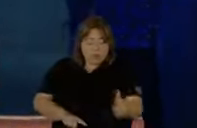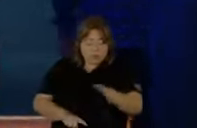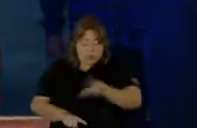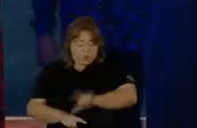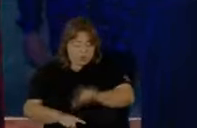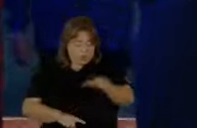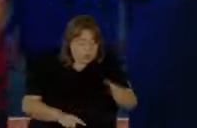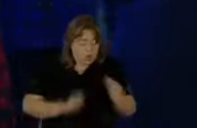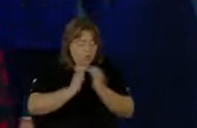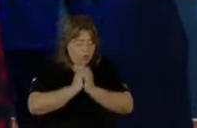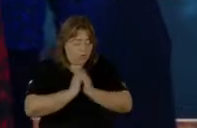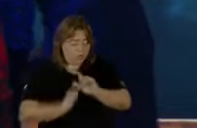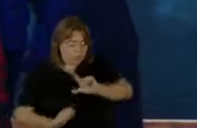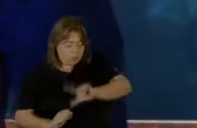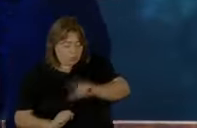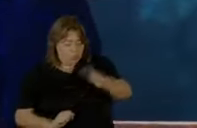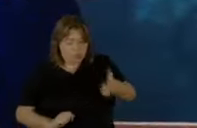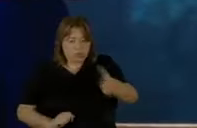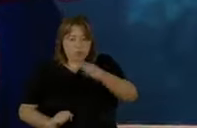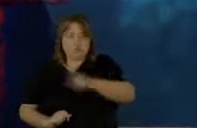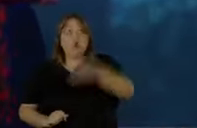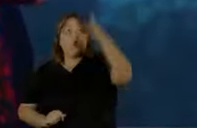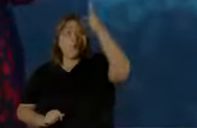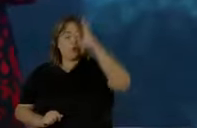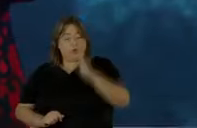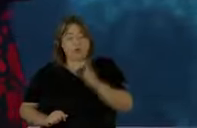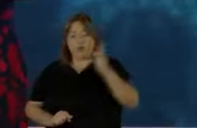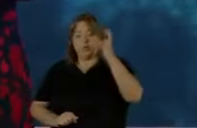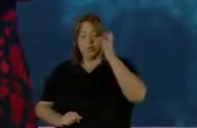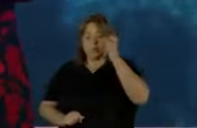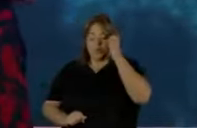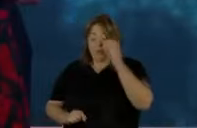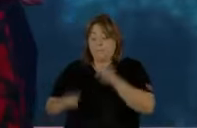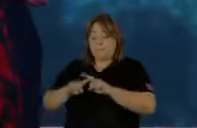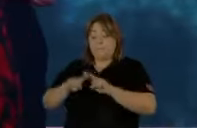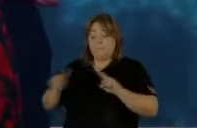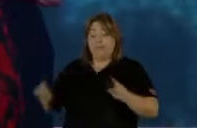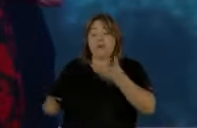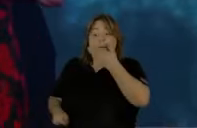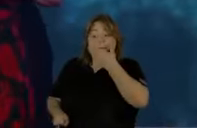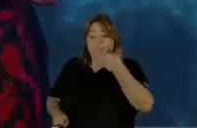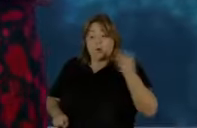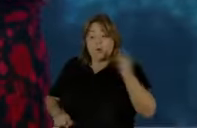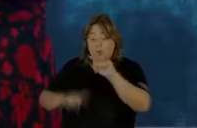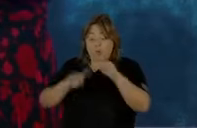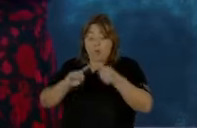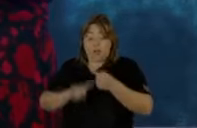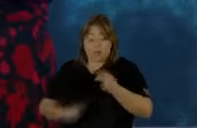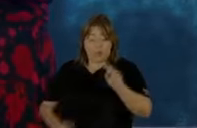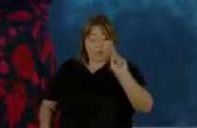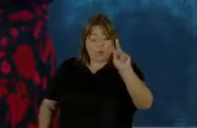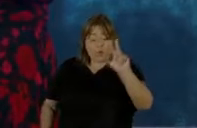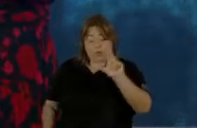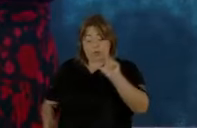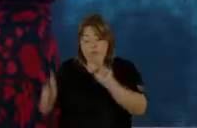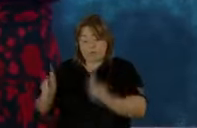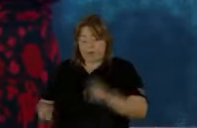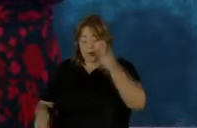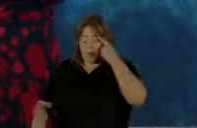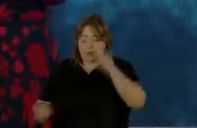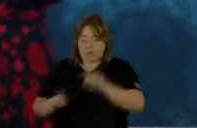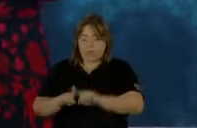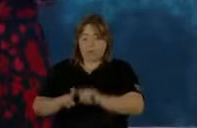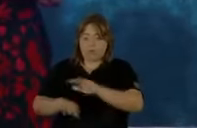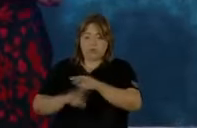otros. No es que Dios no me escuche, es que qué bueno es cuando hay más de dos o tres orando. Y todas las